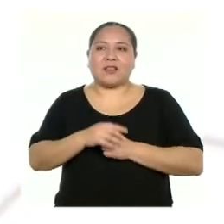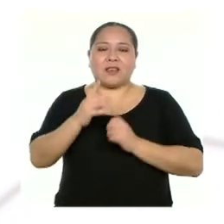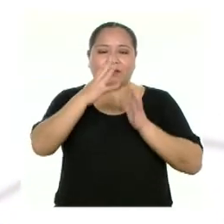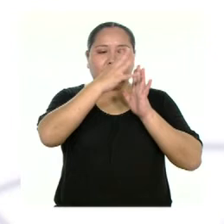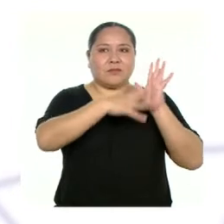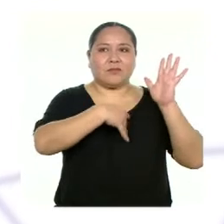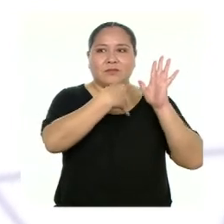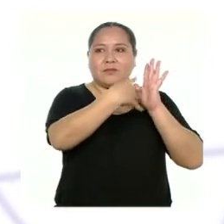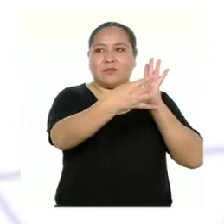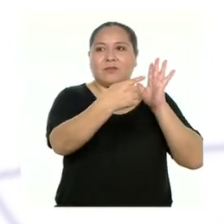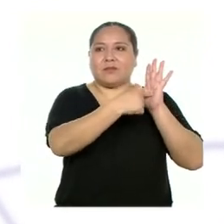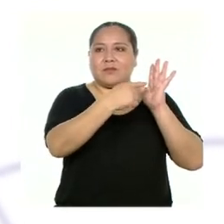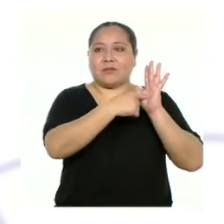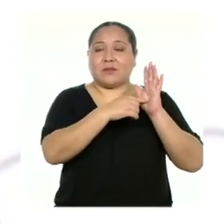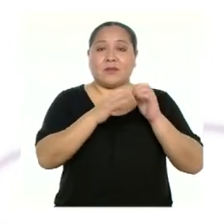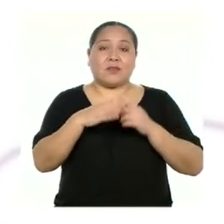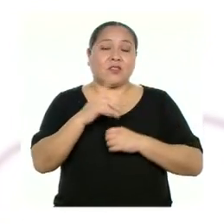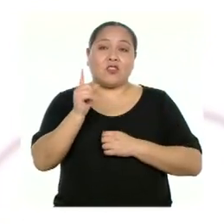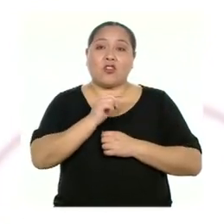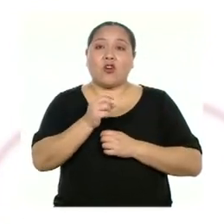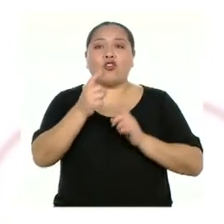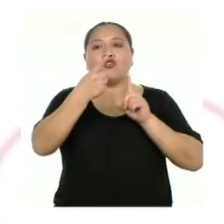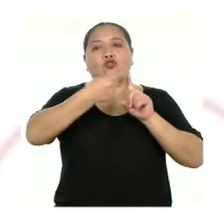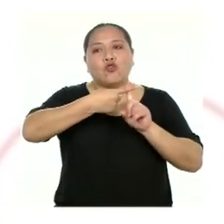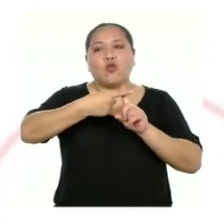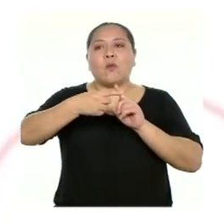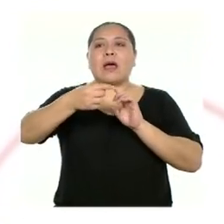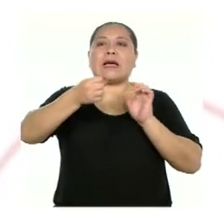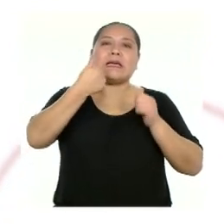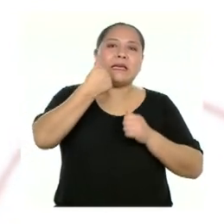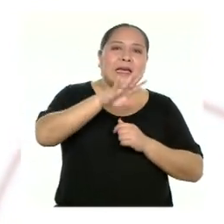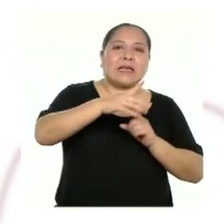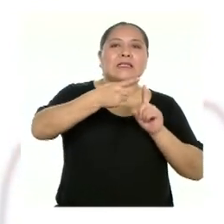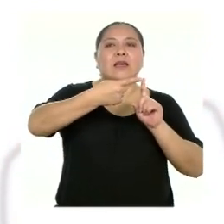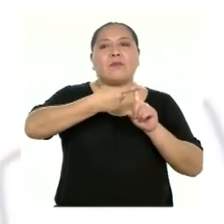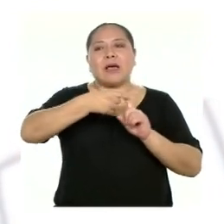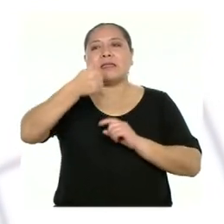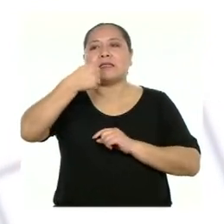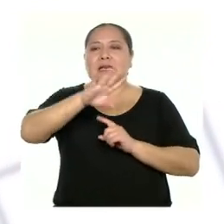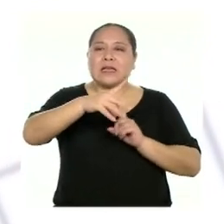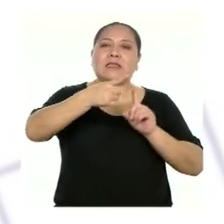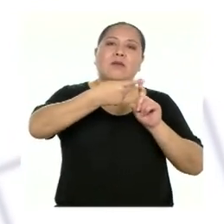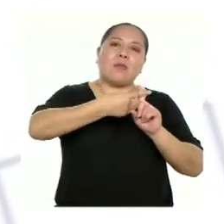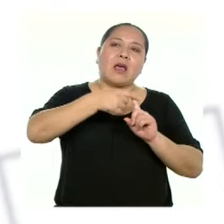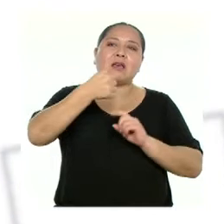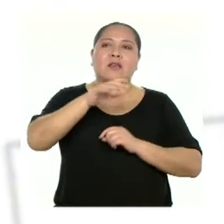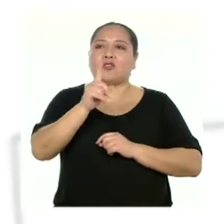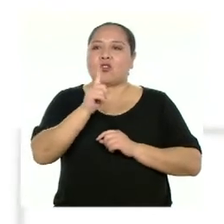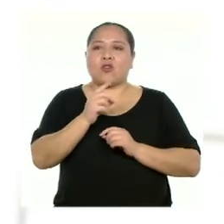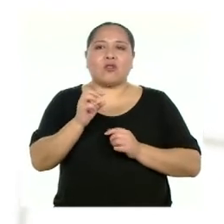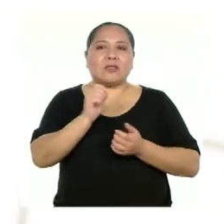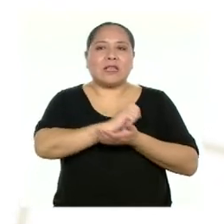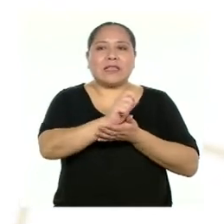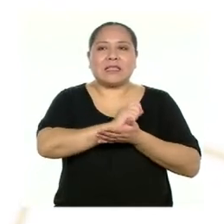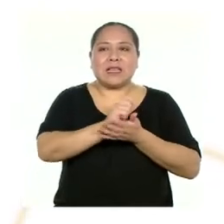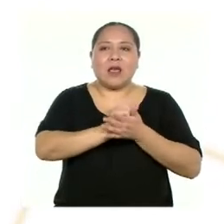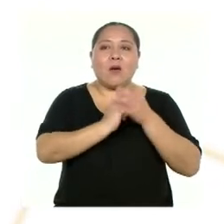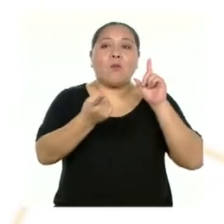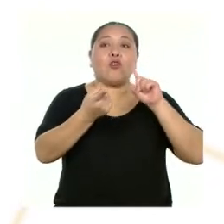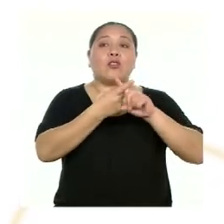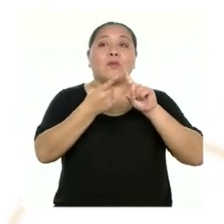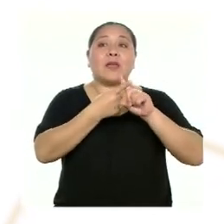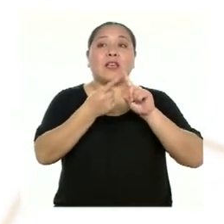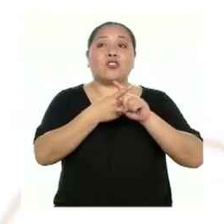desarrollada. En lugar de sumar 15 más 15 más 15 16 veces, se escribe la multiplicación de la marca de clase